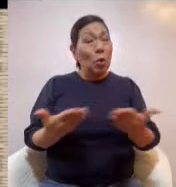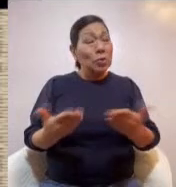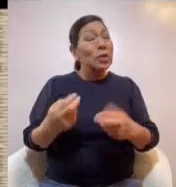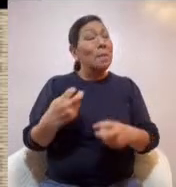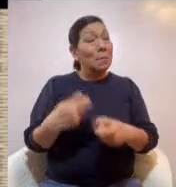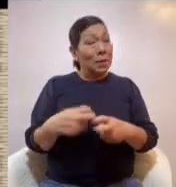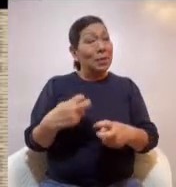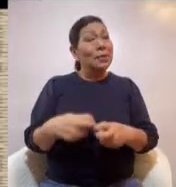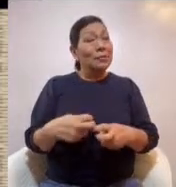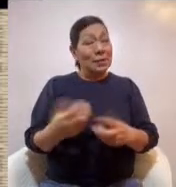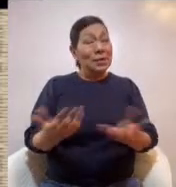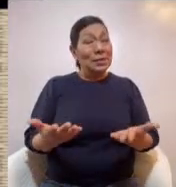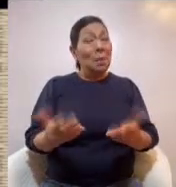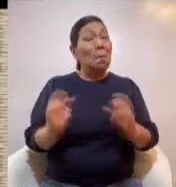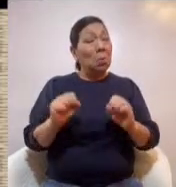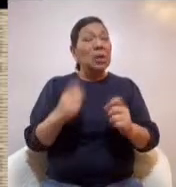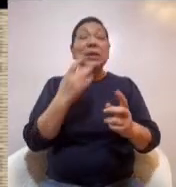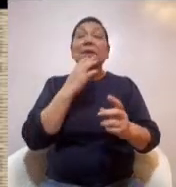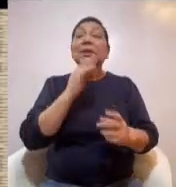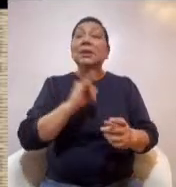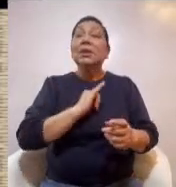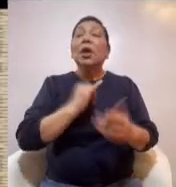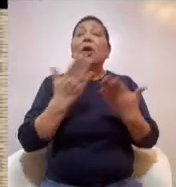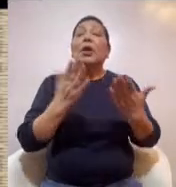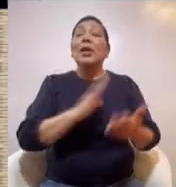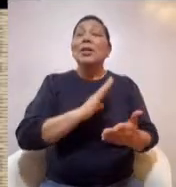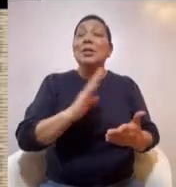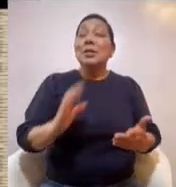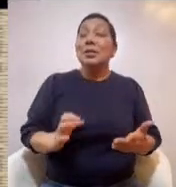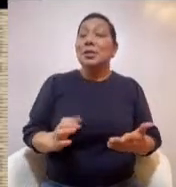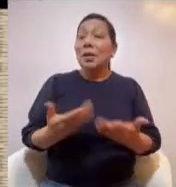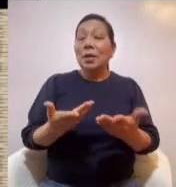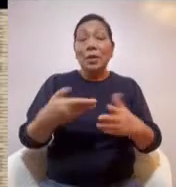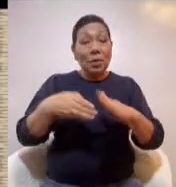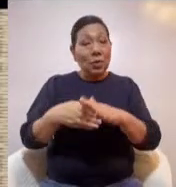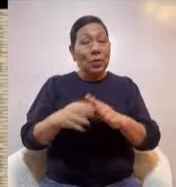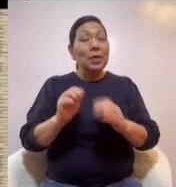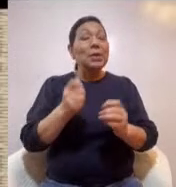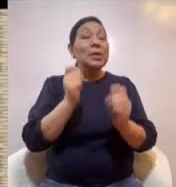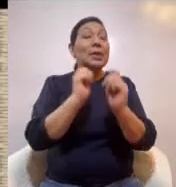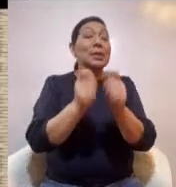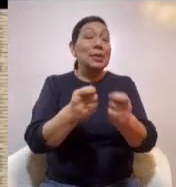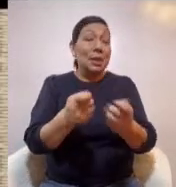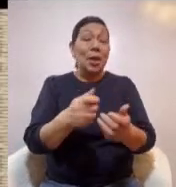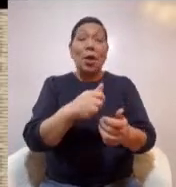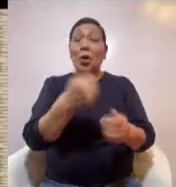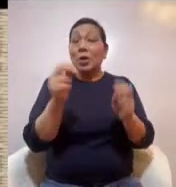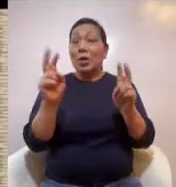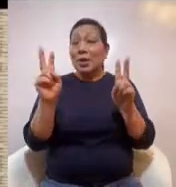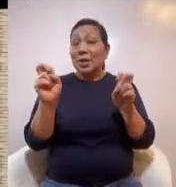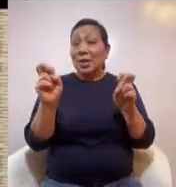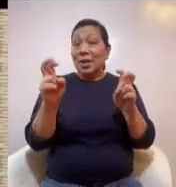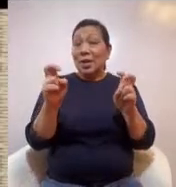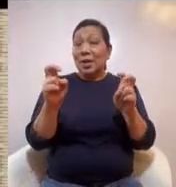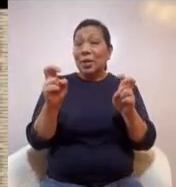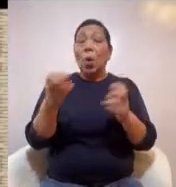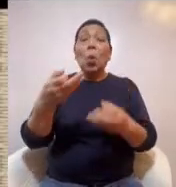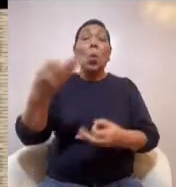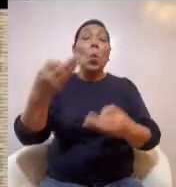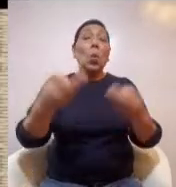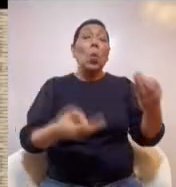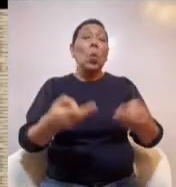de las cosas más difíciles fue poder identificar dónde estaban esos recursos y cómo se asignaban. Y el otro tema es